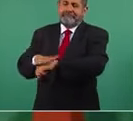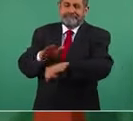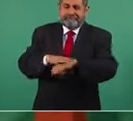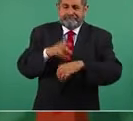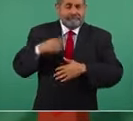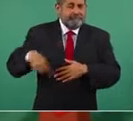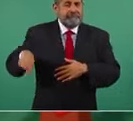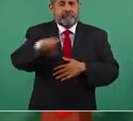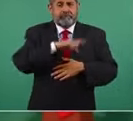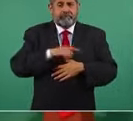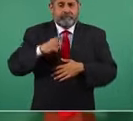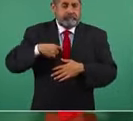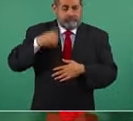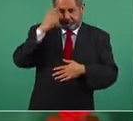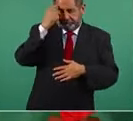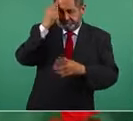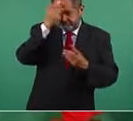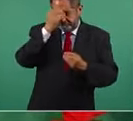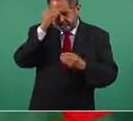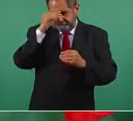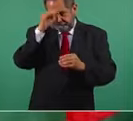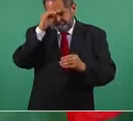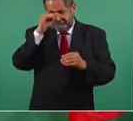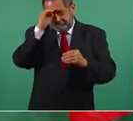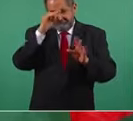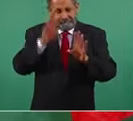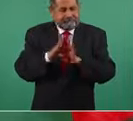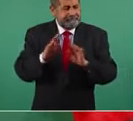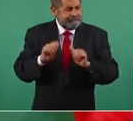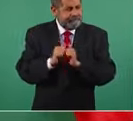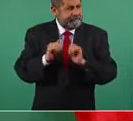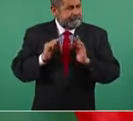también a la reflexión serena,